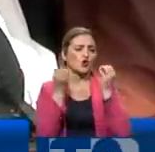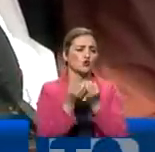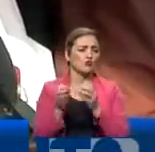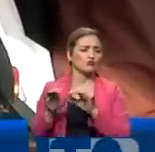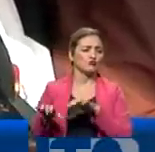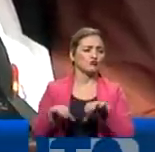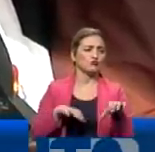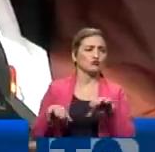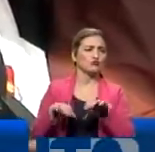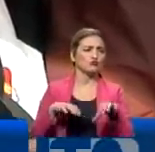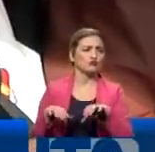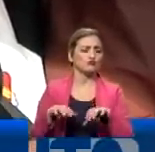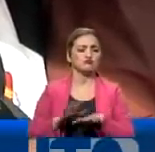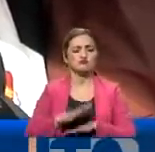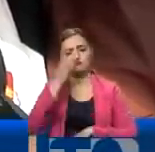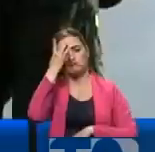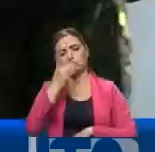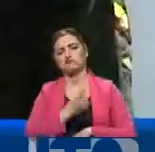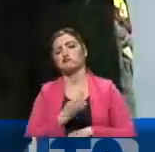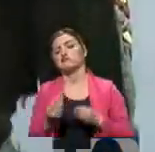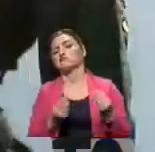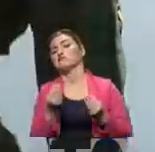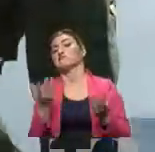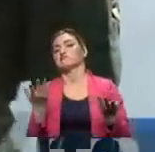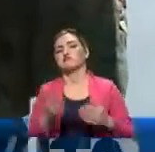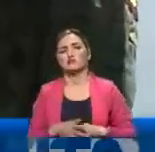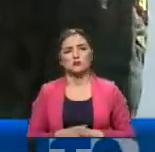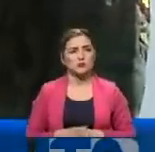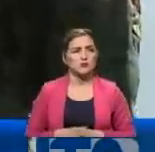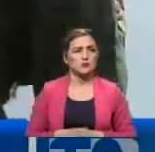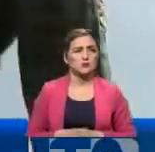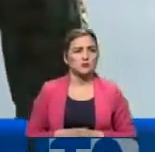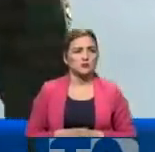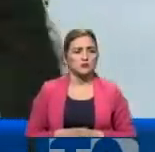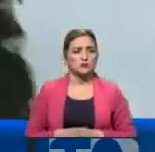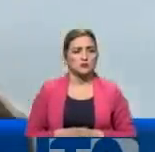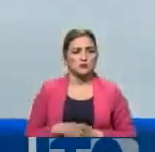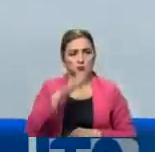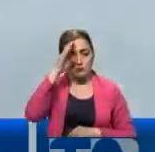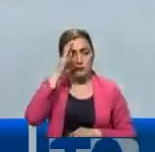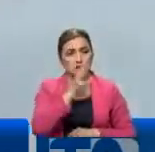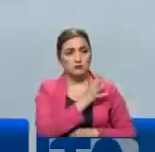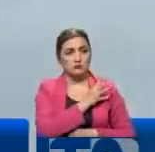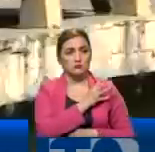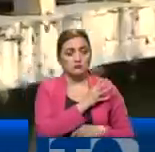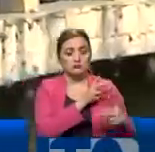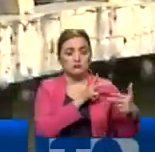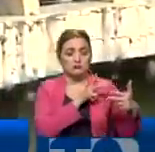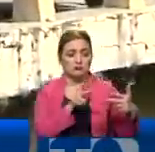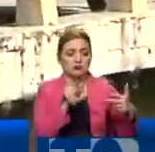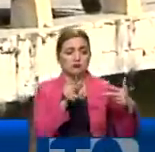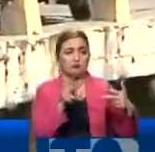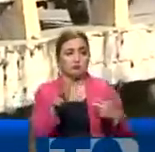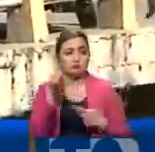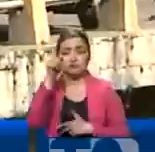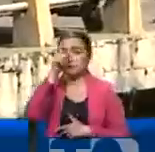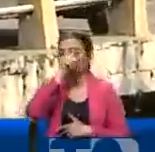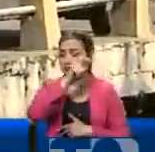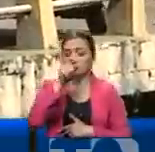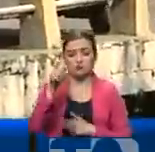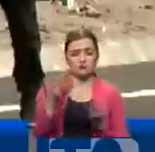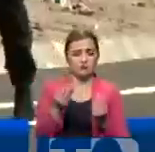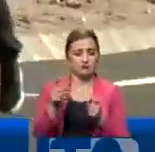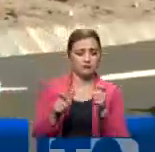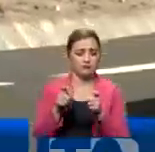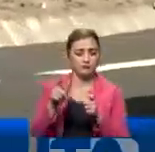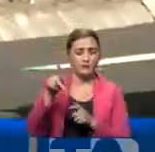coordinaremos para las acciones correspondientes. Mientras tanto, militares se desplegaban hacia los puntos más críticos de concentración